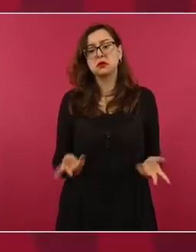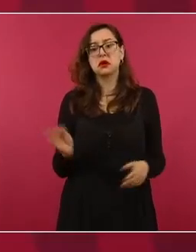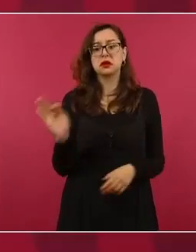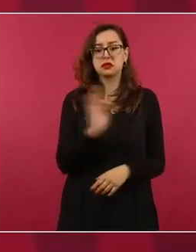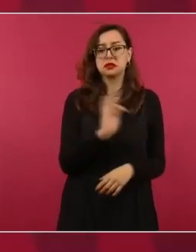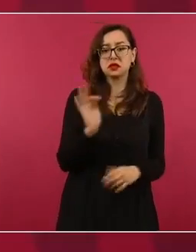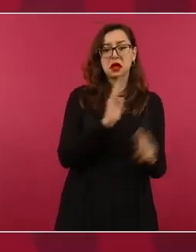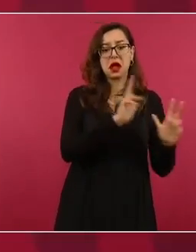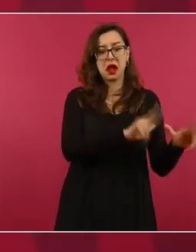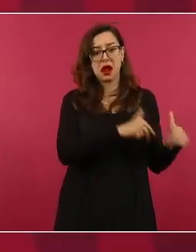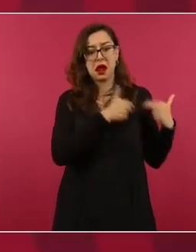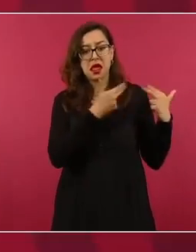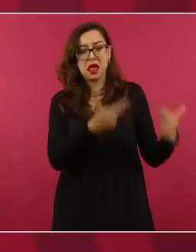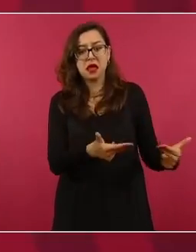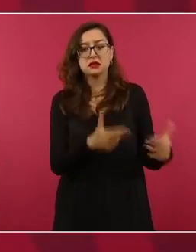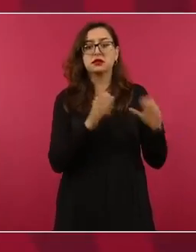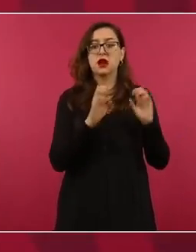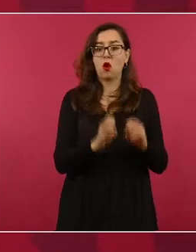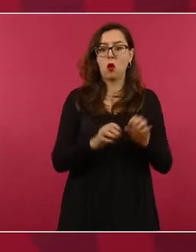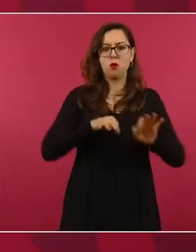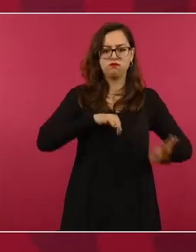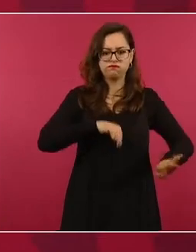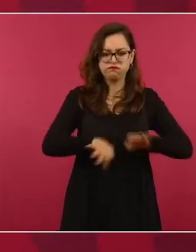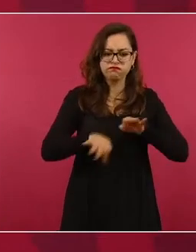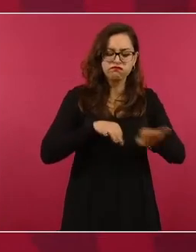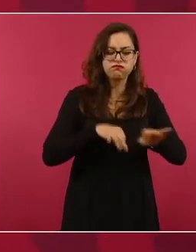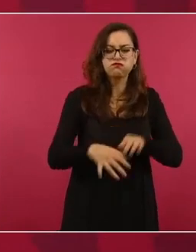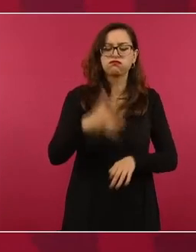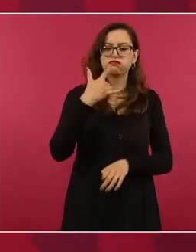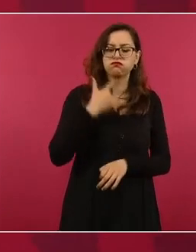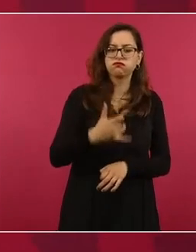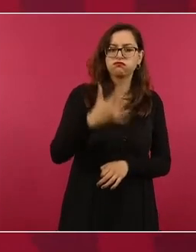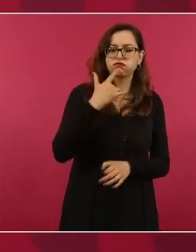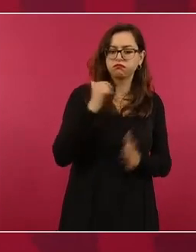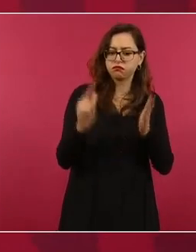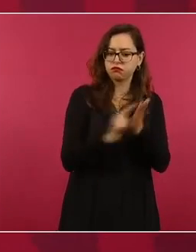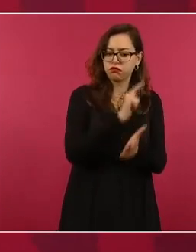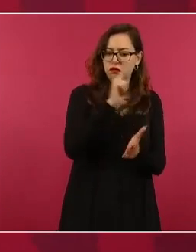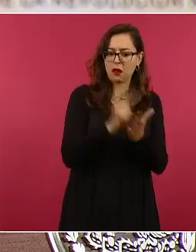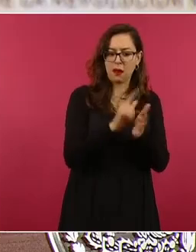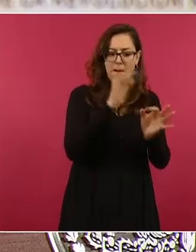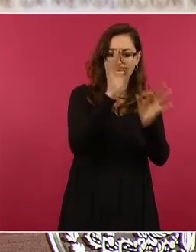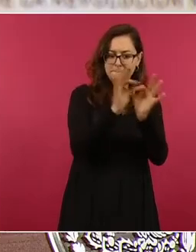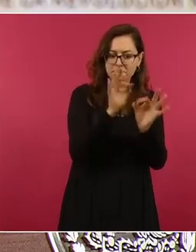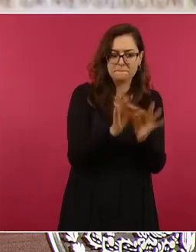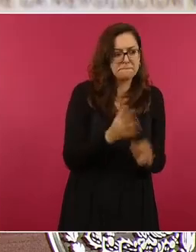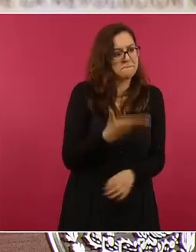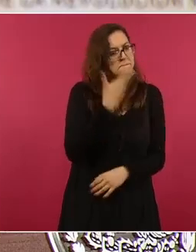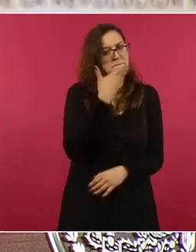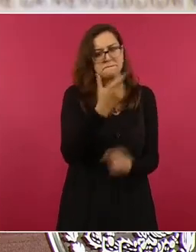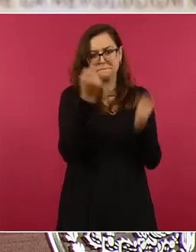o lo ha hecho con trabajo, de conformidad con la ley, y merece respeto.